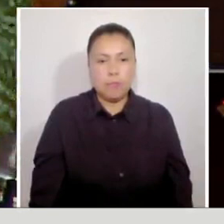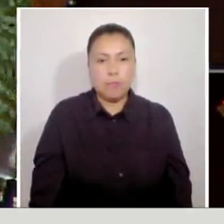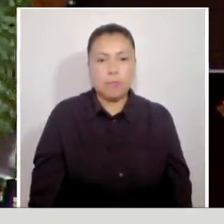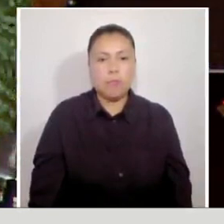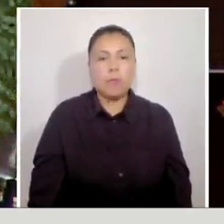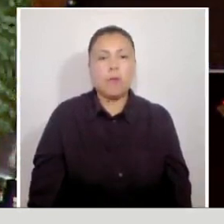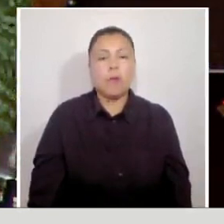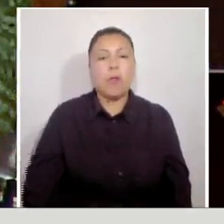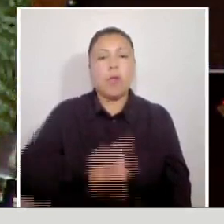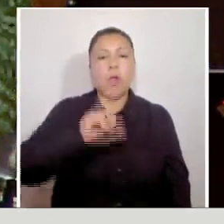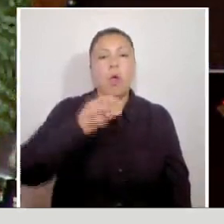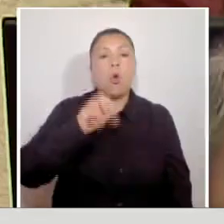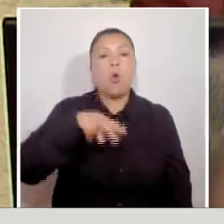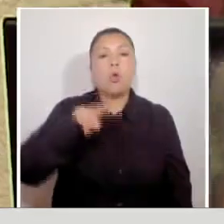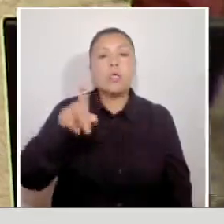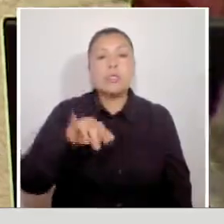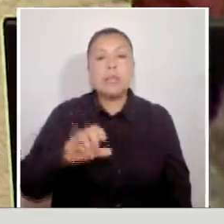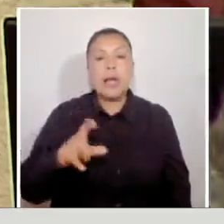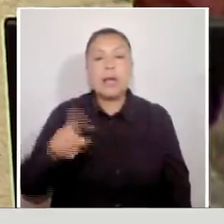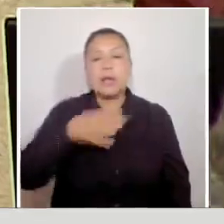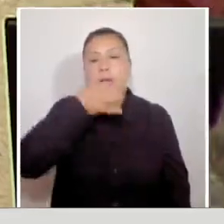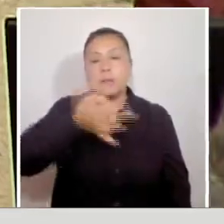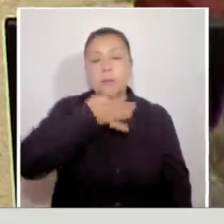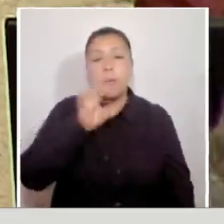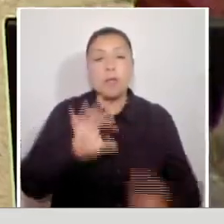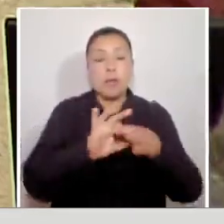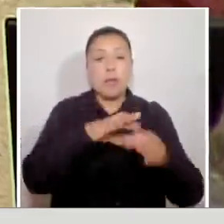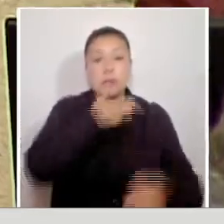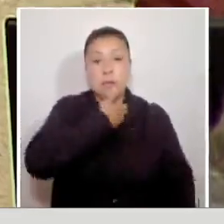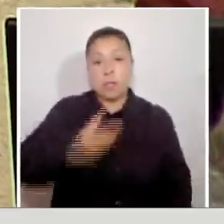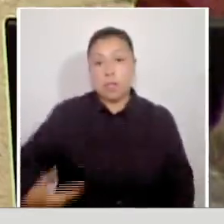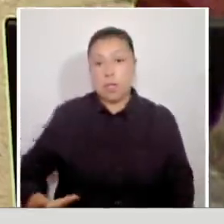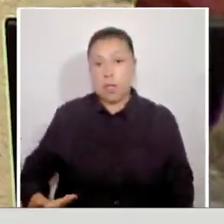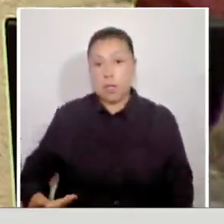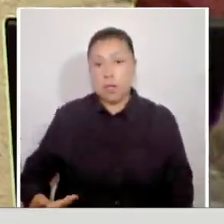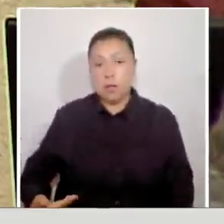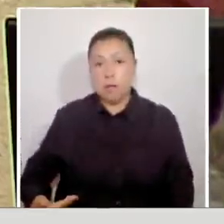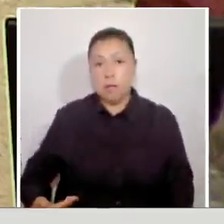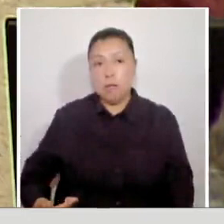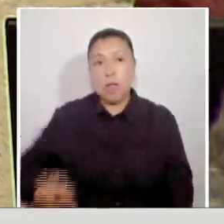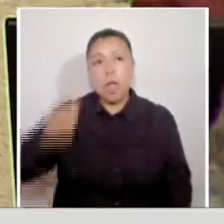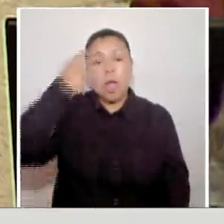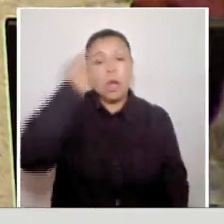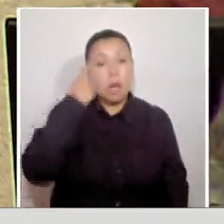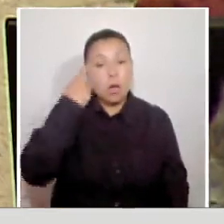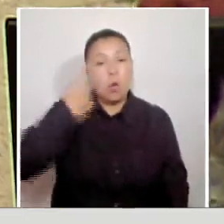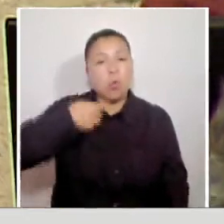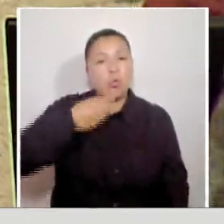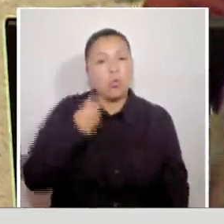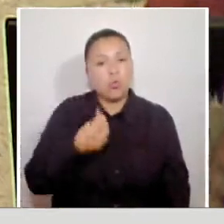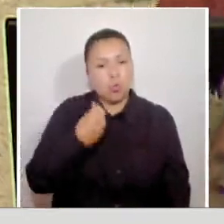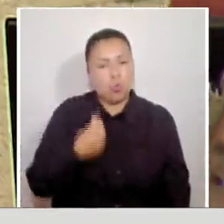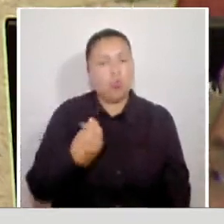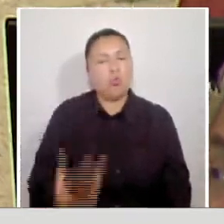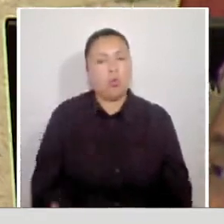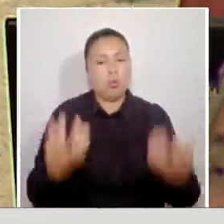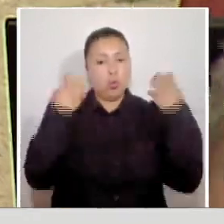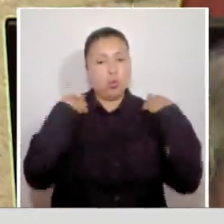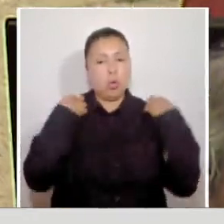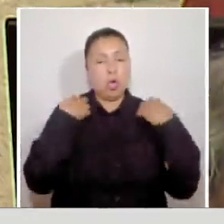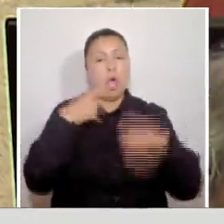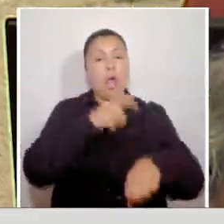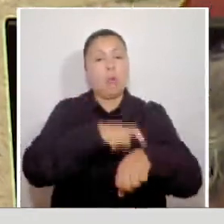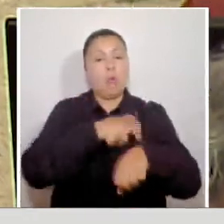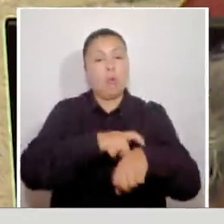palabra Gracias presidente creo que tenemos que ser muy responsables a la hora de